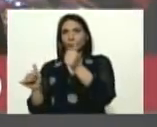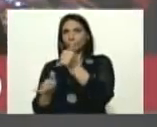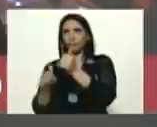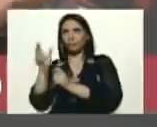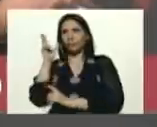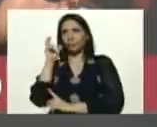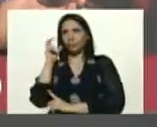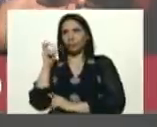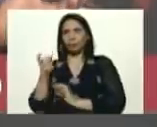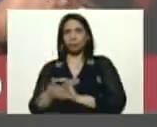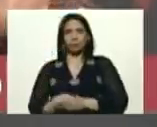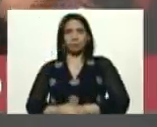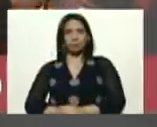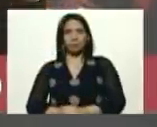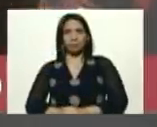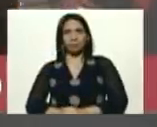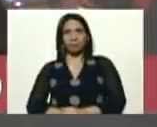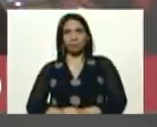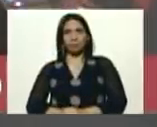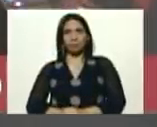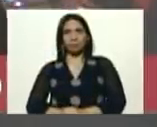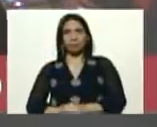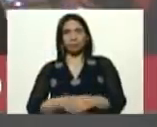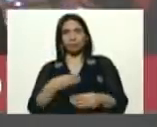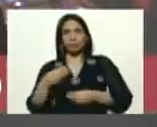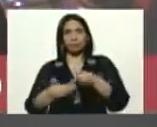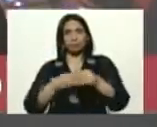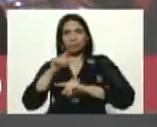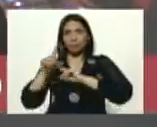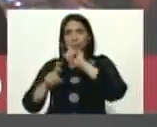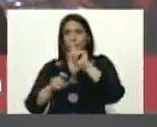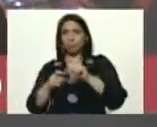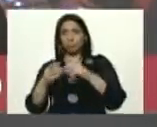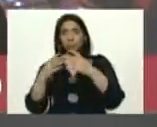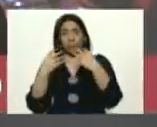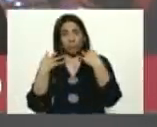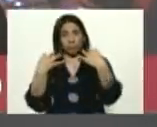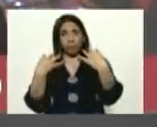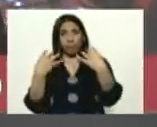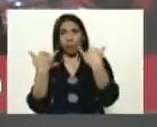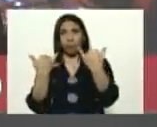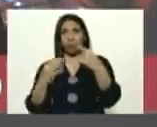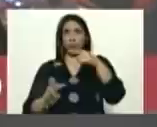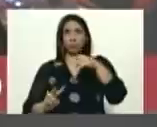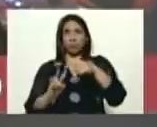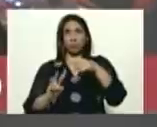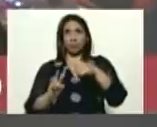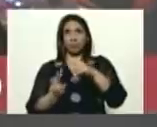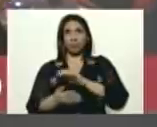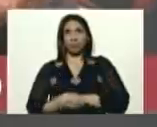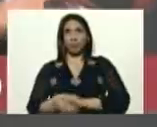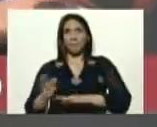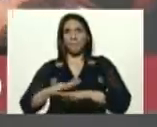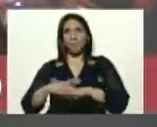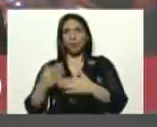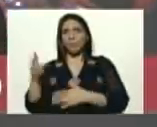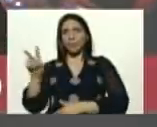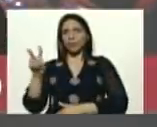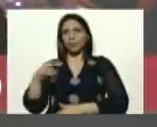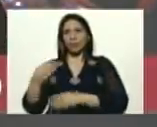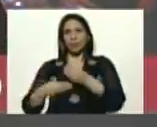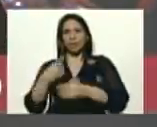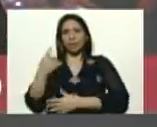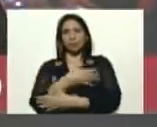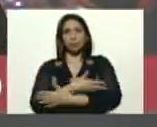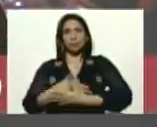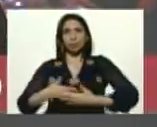escucha, quizás la pregunta que se están haciendo todas las personas que están sintonizando ahorita Venezolana de Televisión. ¿Por qué si Venezuela ha realizado casi 1 millón de